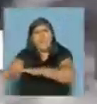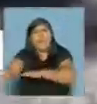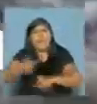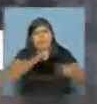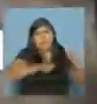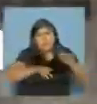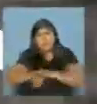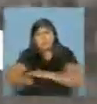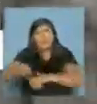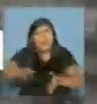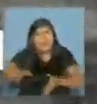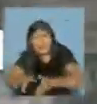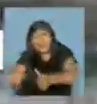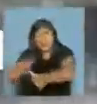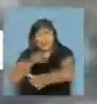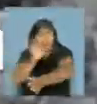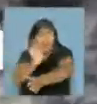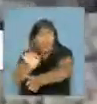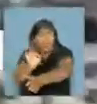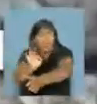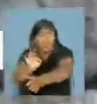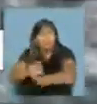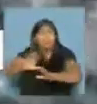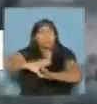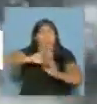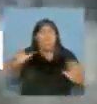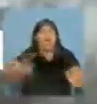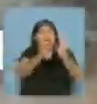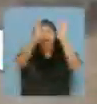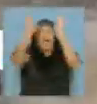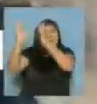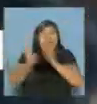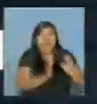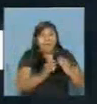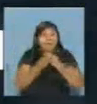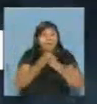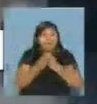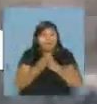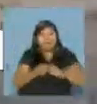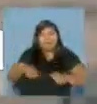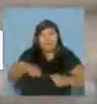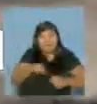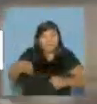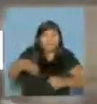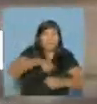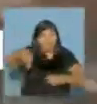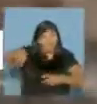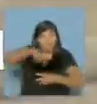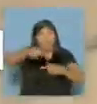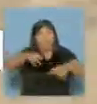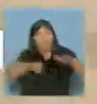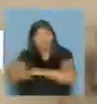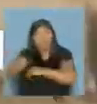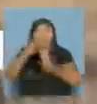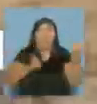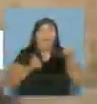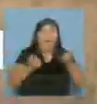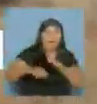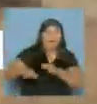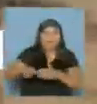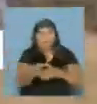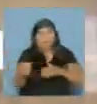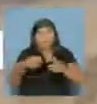importante por estas horas. Los brigadistas en lo que pueden, hay brigadistas por la ruta provincial número 1, hay brigadistas por la ruta